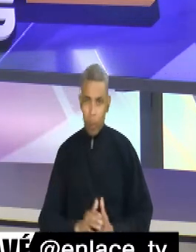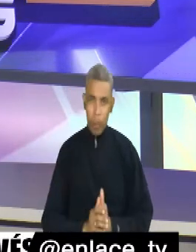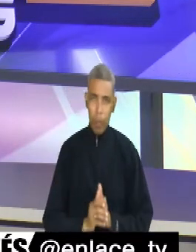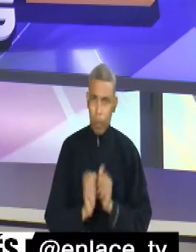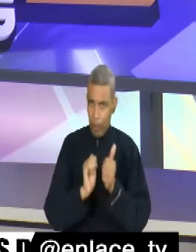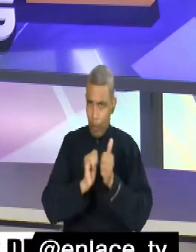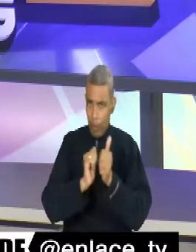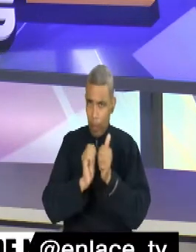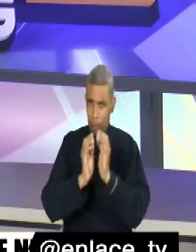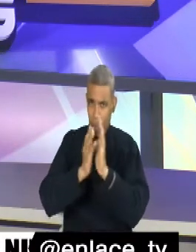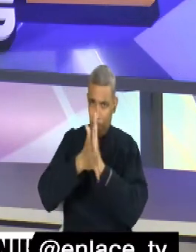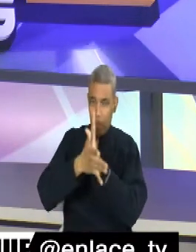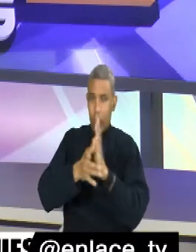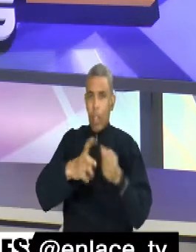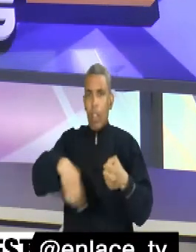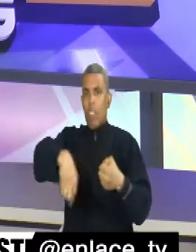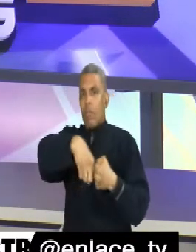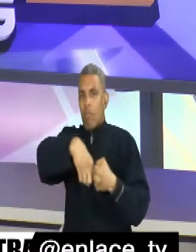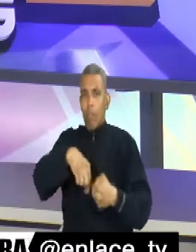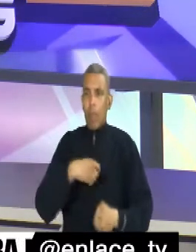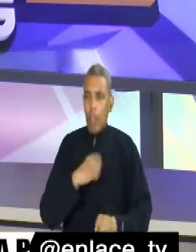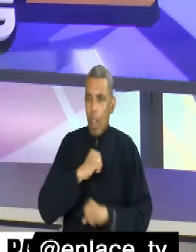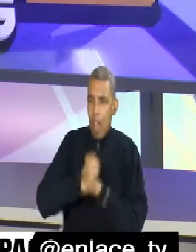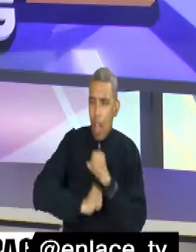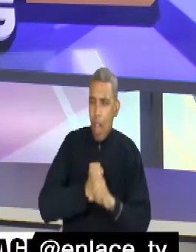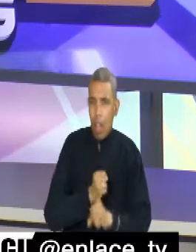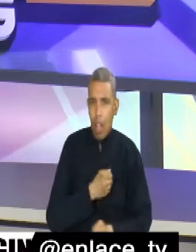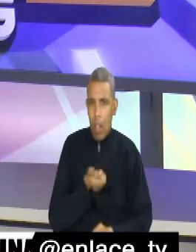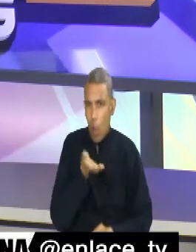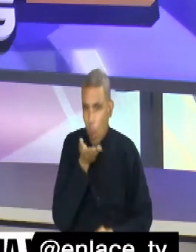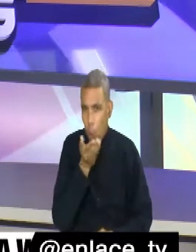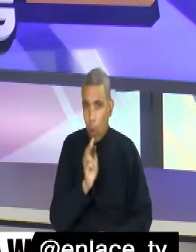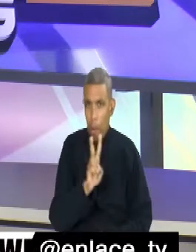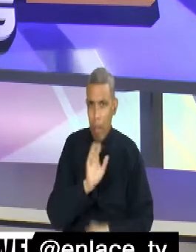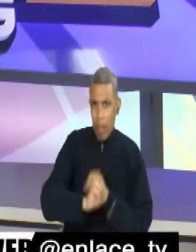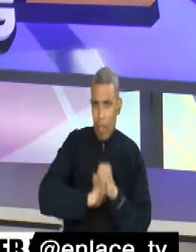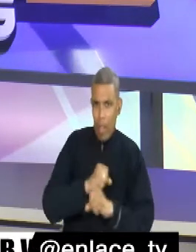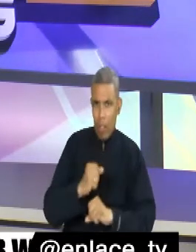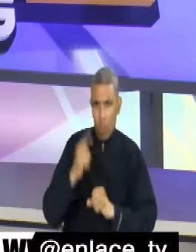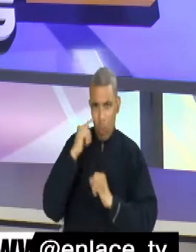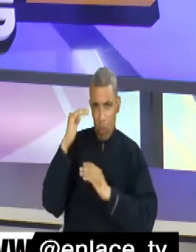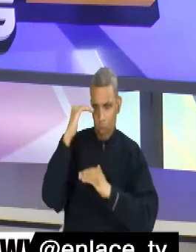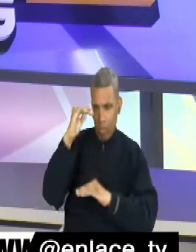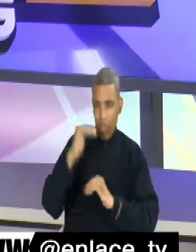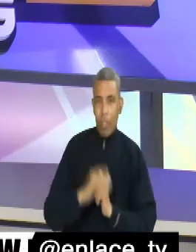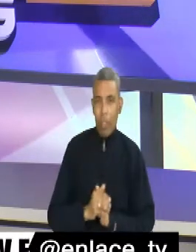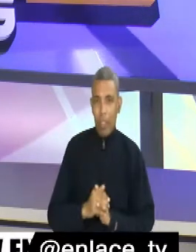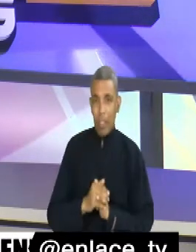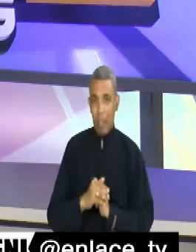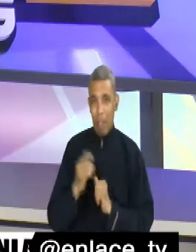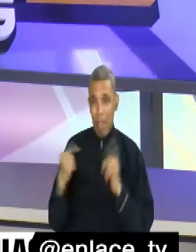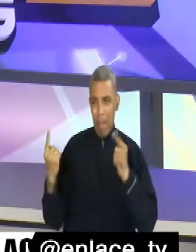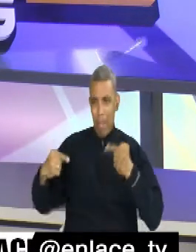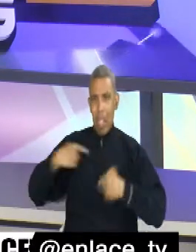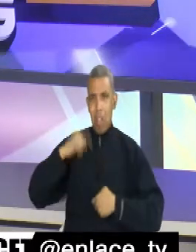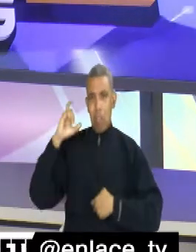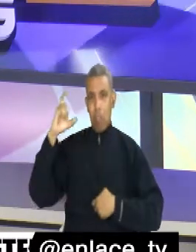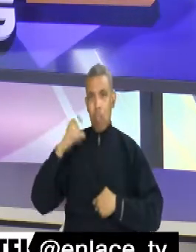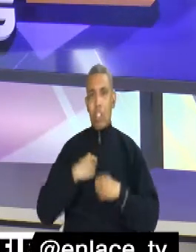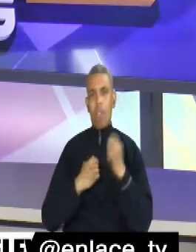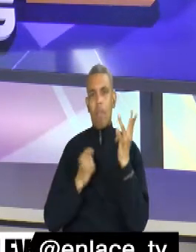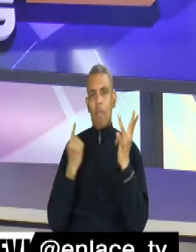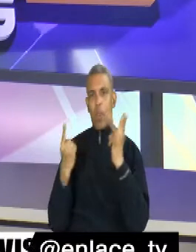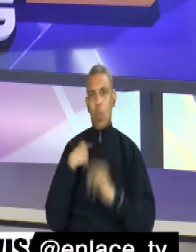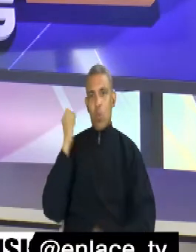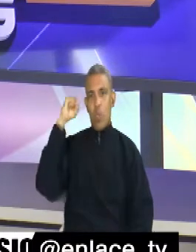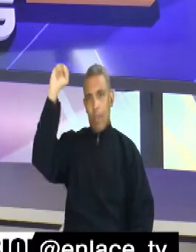Alianza Petrolera Sub-20 le ganó 3-1 al equipo La Pecosa de Cúcuta en condición de local. La victoria la logró la